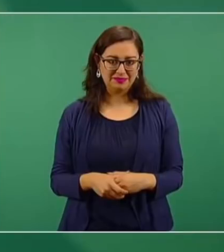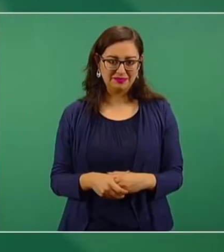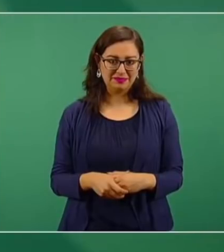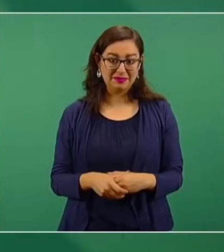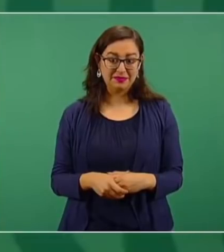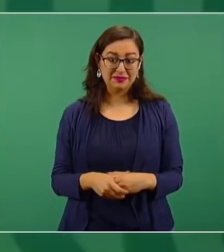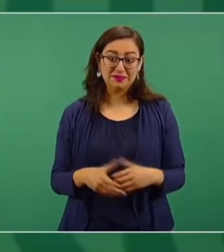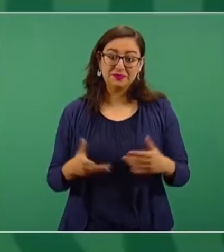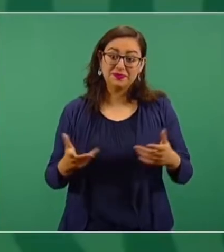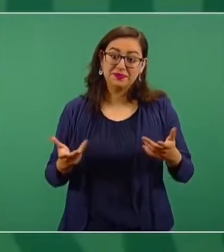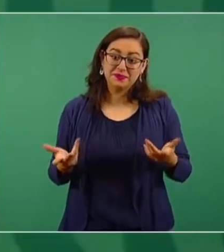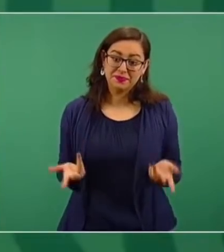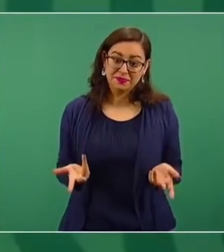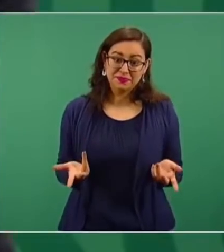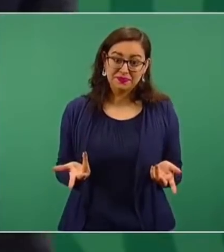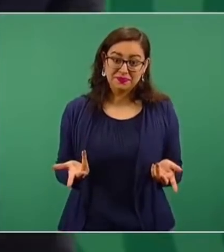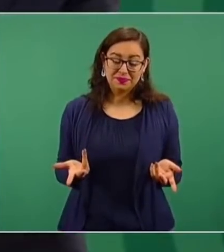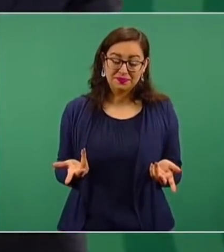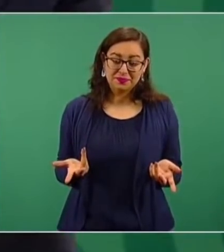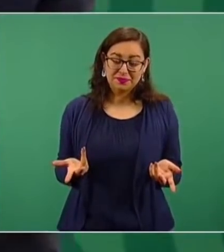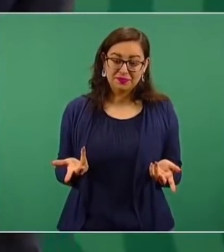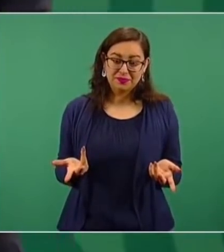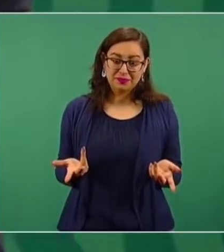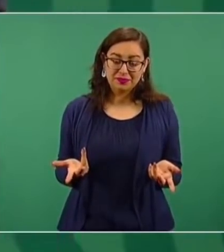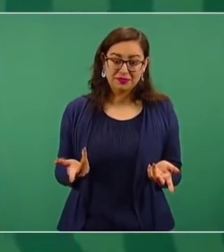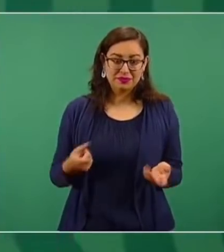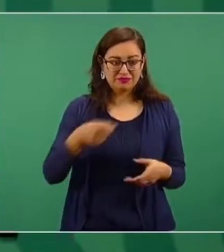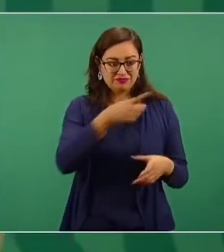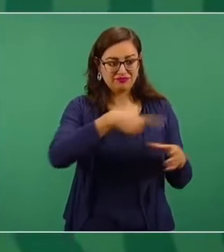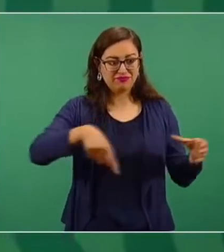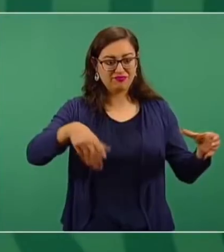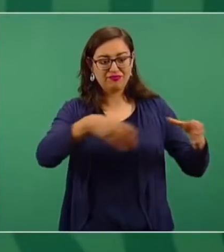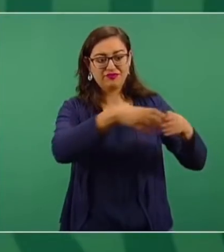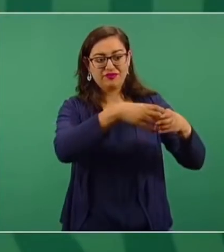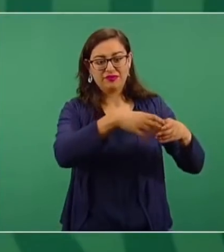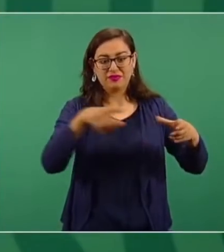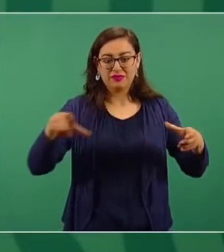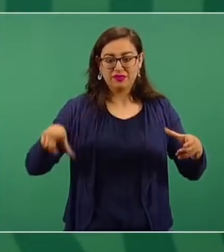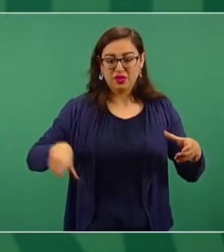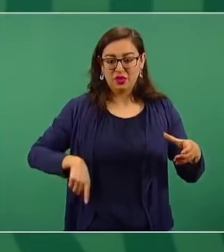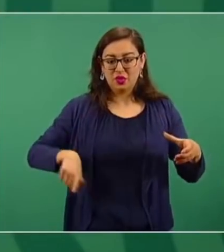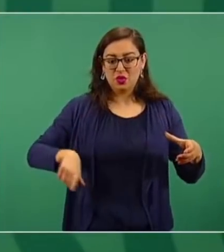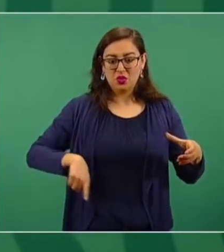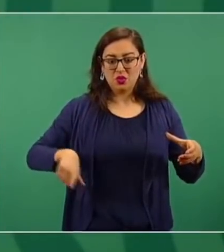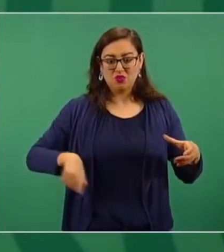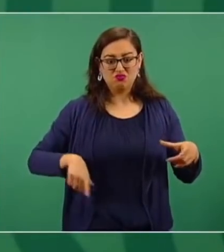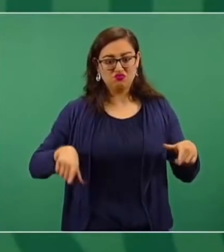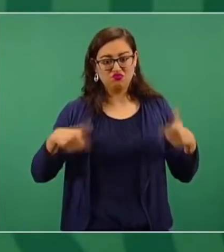Imagínense nada más las extravagancias de los gobernantes que estamos